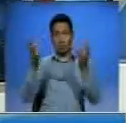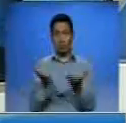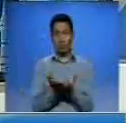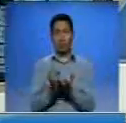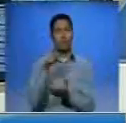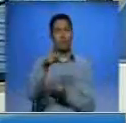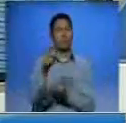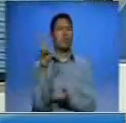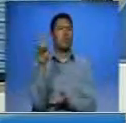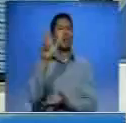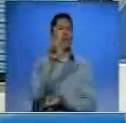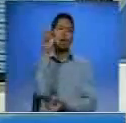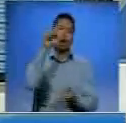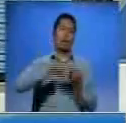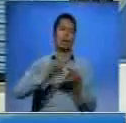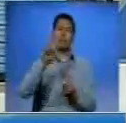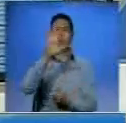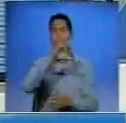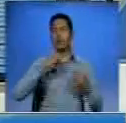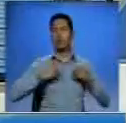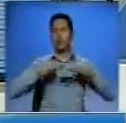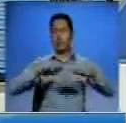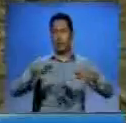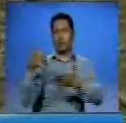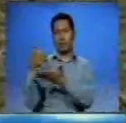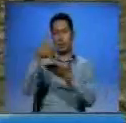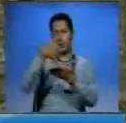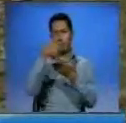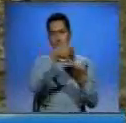del 23 al 25 de septiembre.